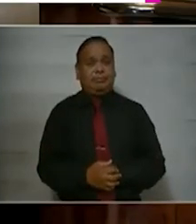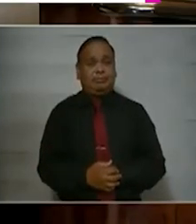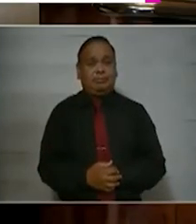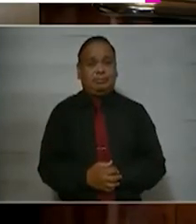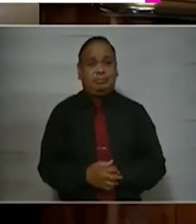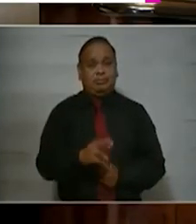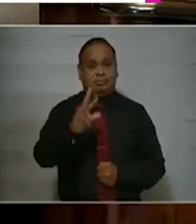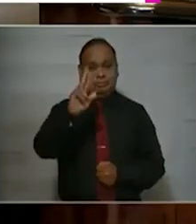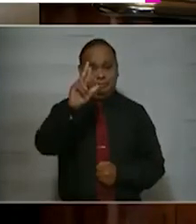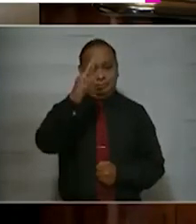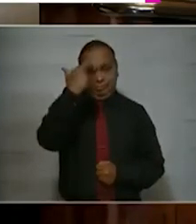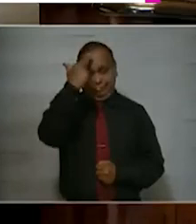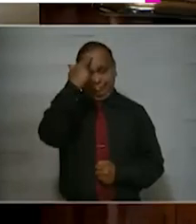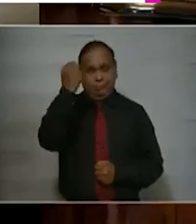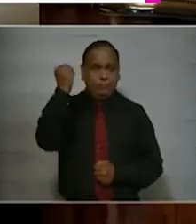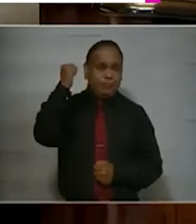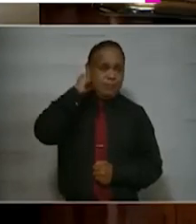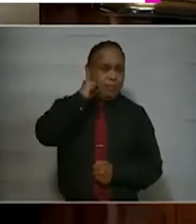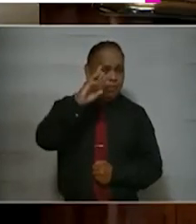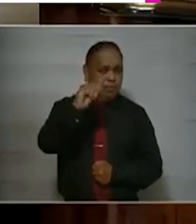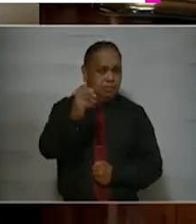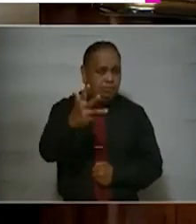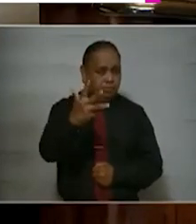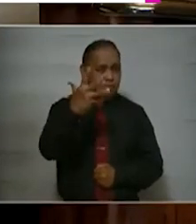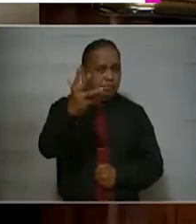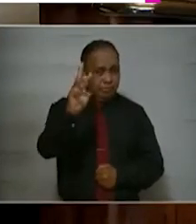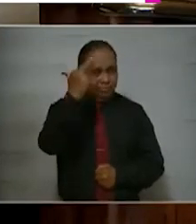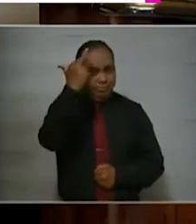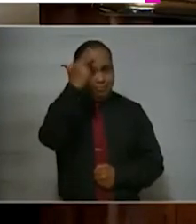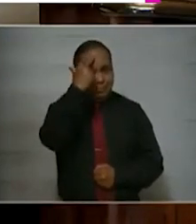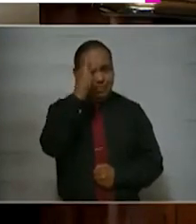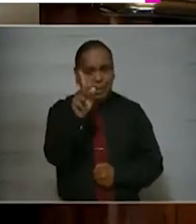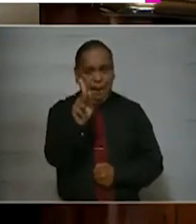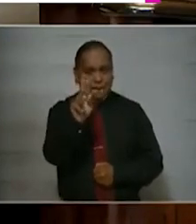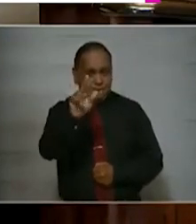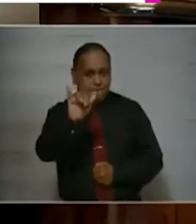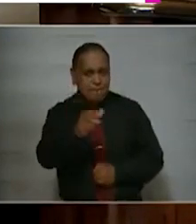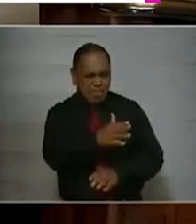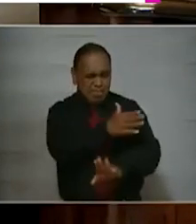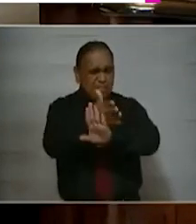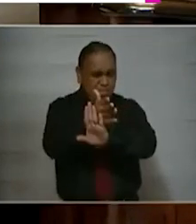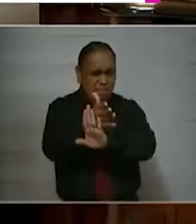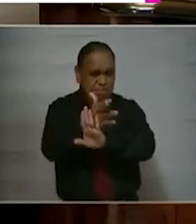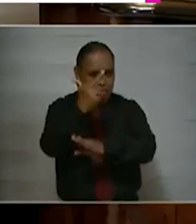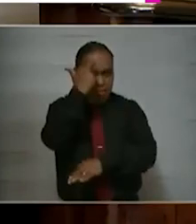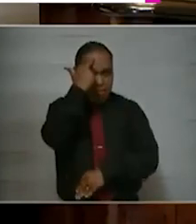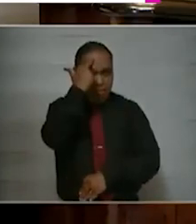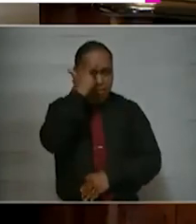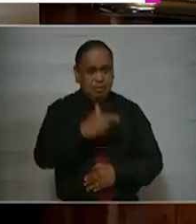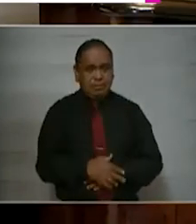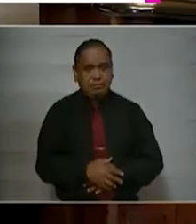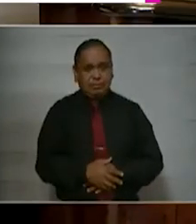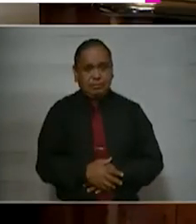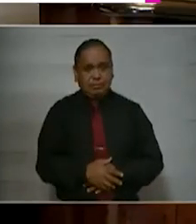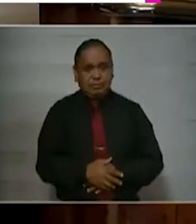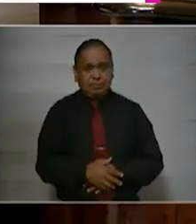del dirigente nacional del PRI, Alito Moreno, en el que dice que el actual diputado local del PRI